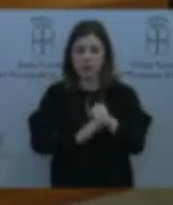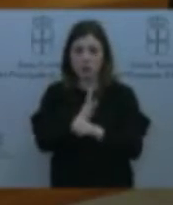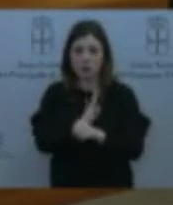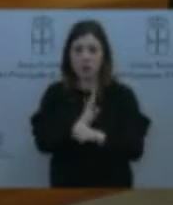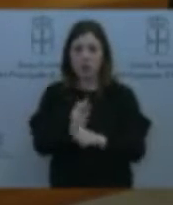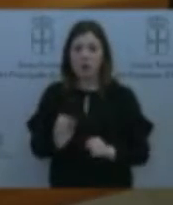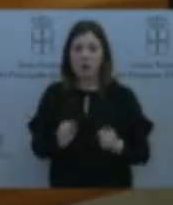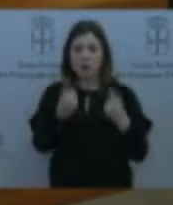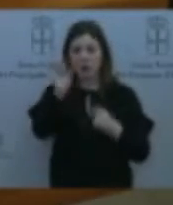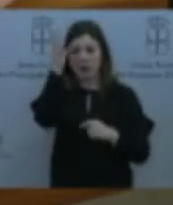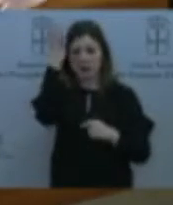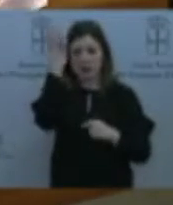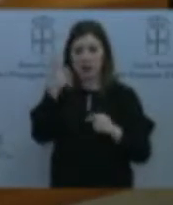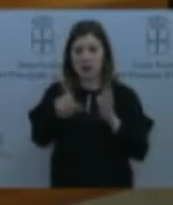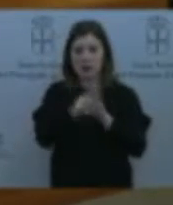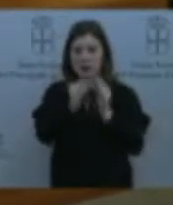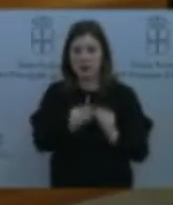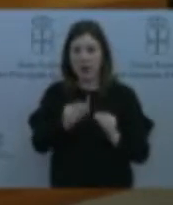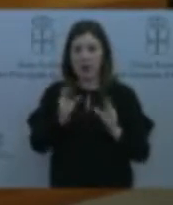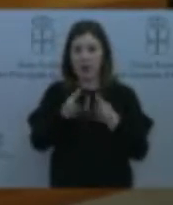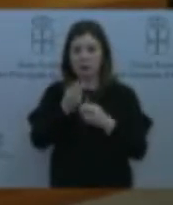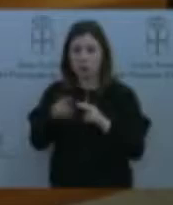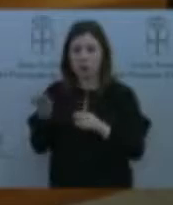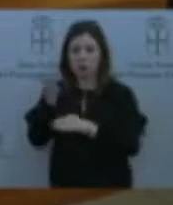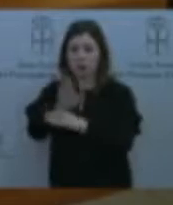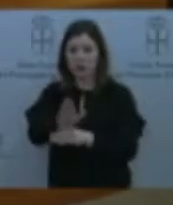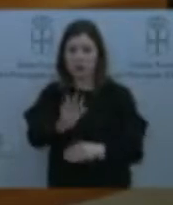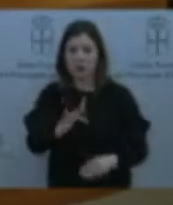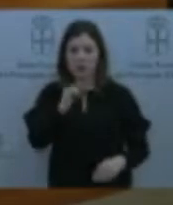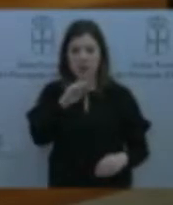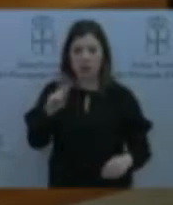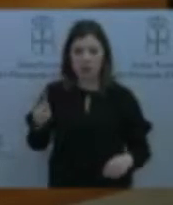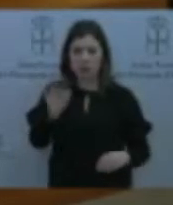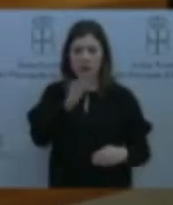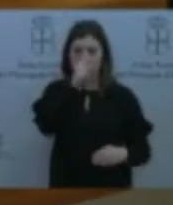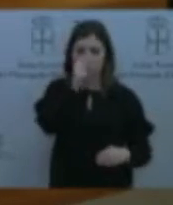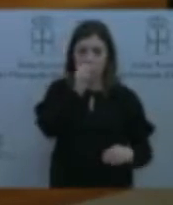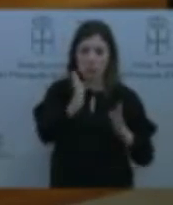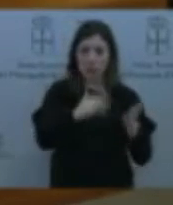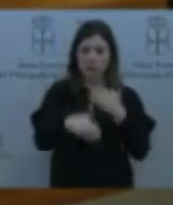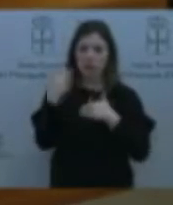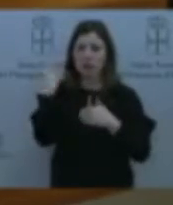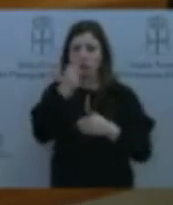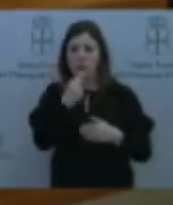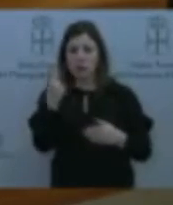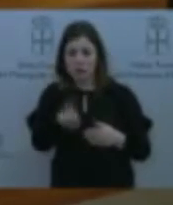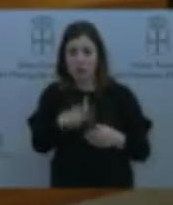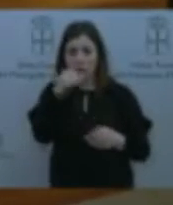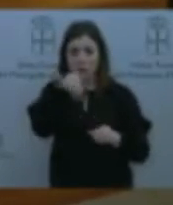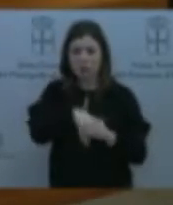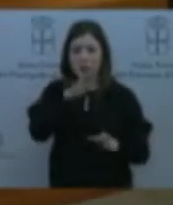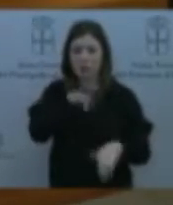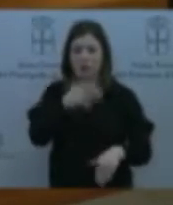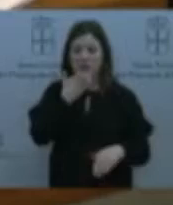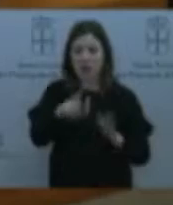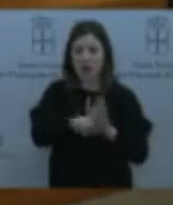grupos parlamentarios y Izquierda Unida y PSOE en ese momento comprometen igualmente su voto a favor siempre que la ley sea apoyada por al menos 3/5 de los miembros